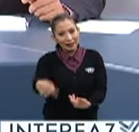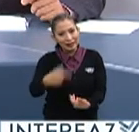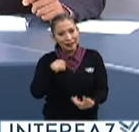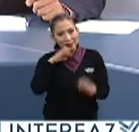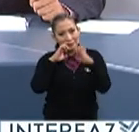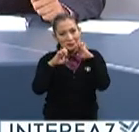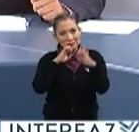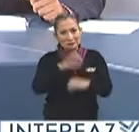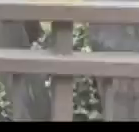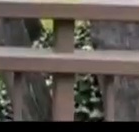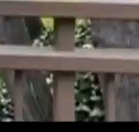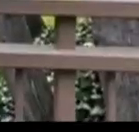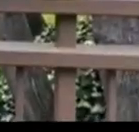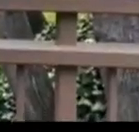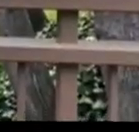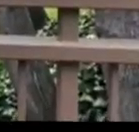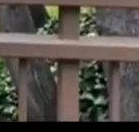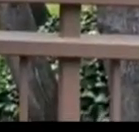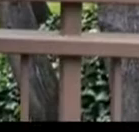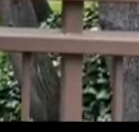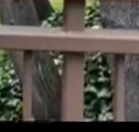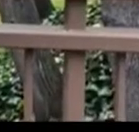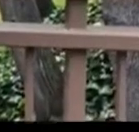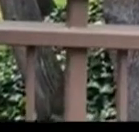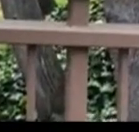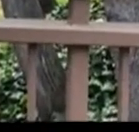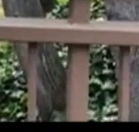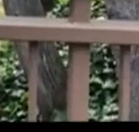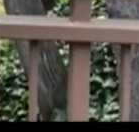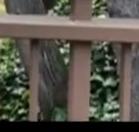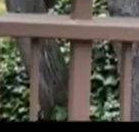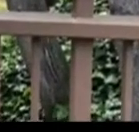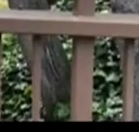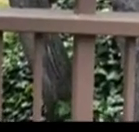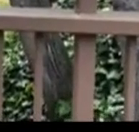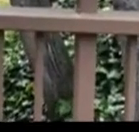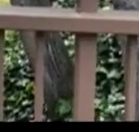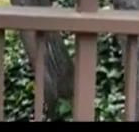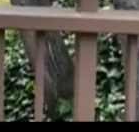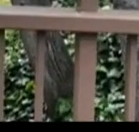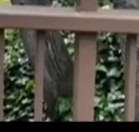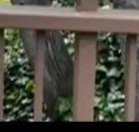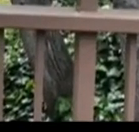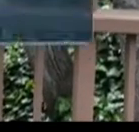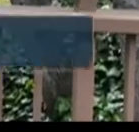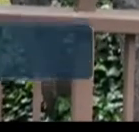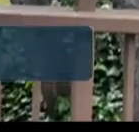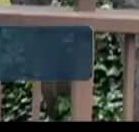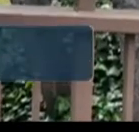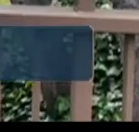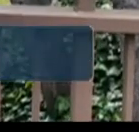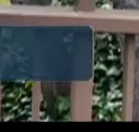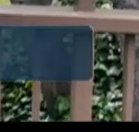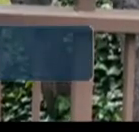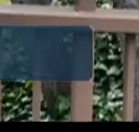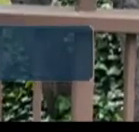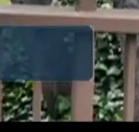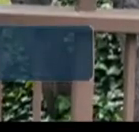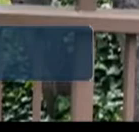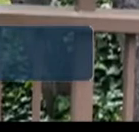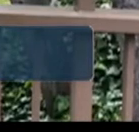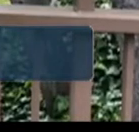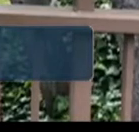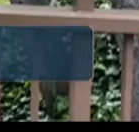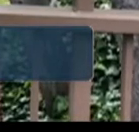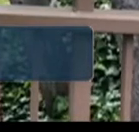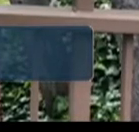esas entrevistas. Amigos de la Agencia Informativa de Educación de México, hoy los saludo desde la ciudad de Palo Alto, California.